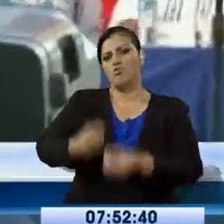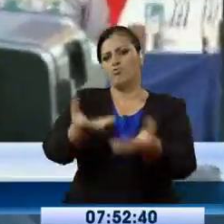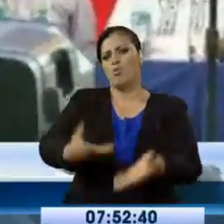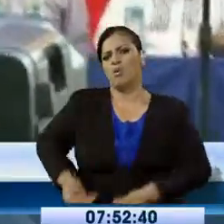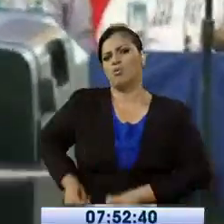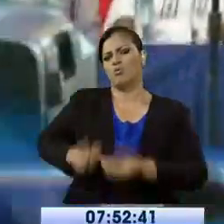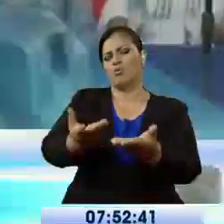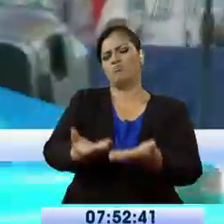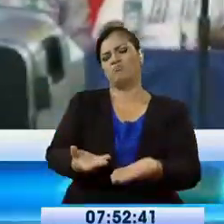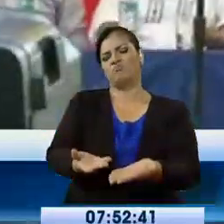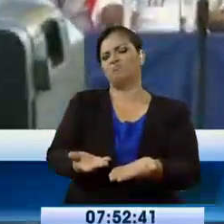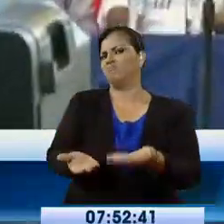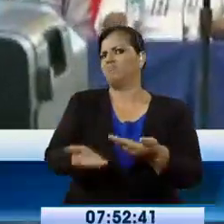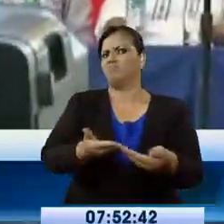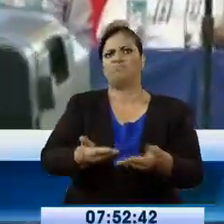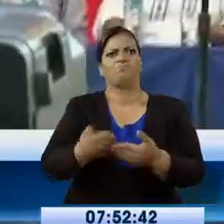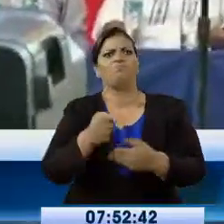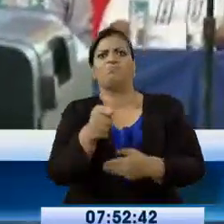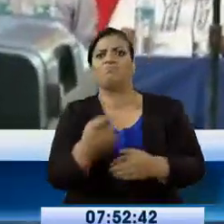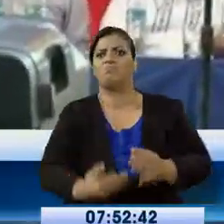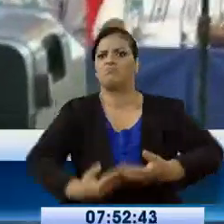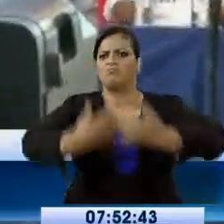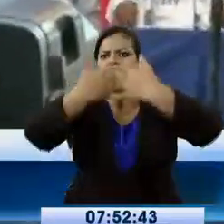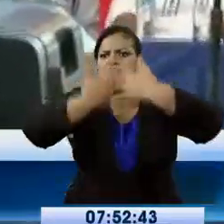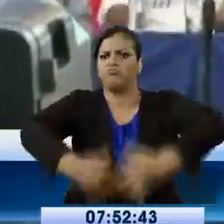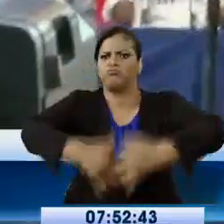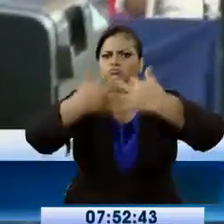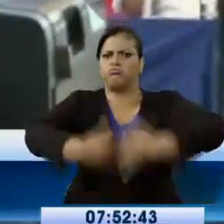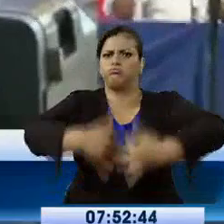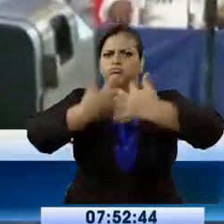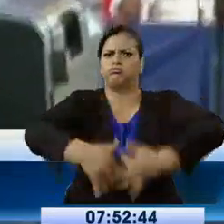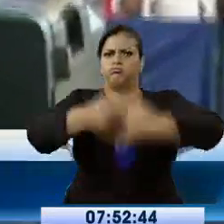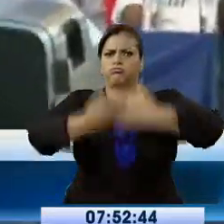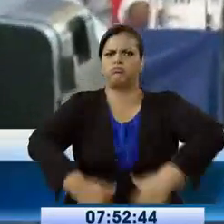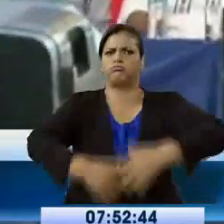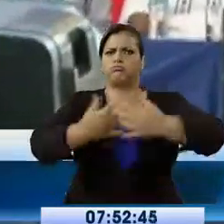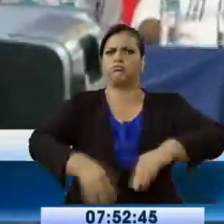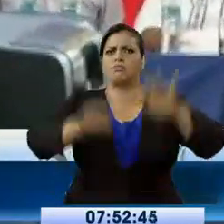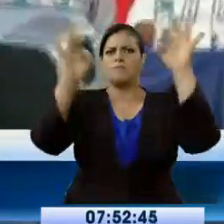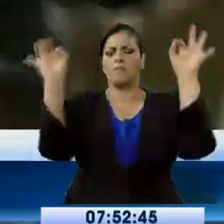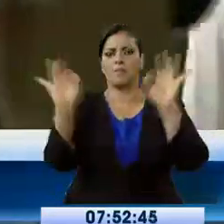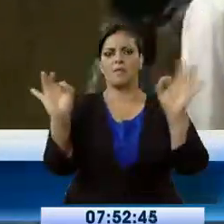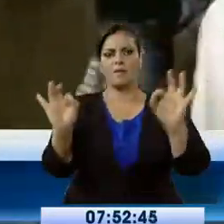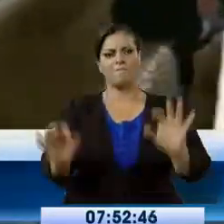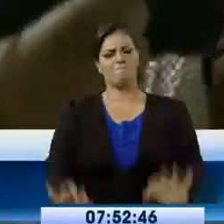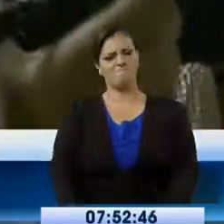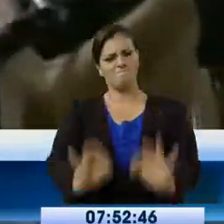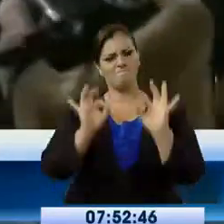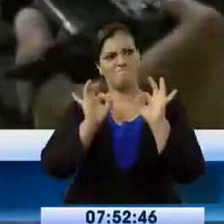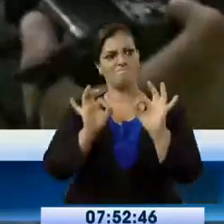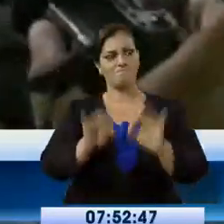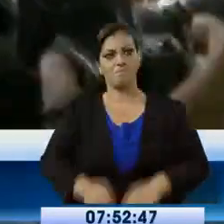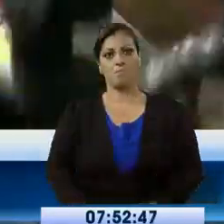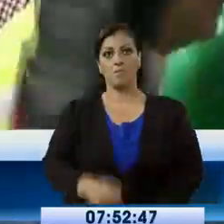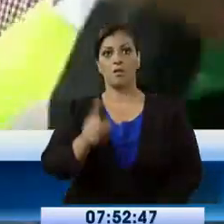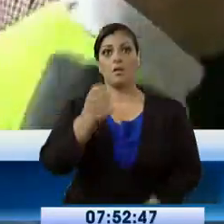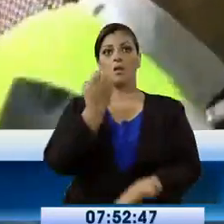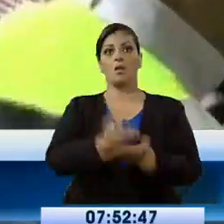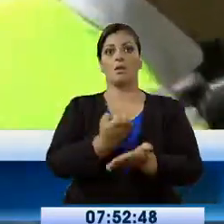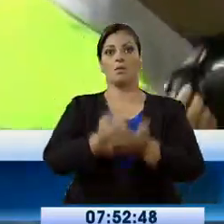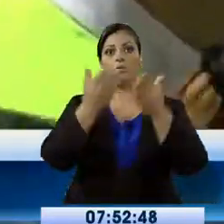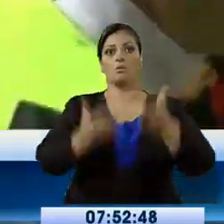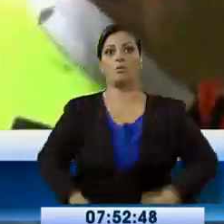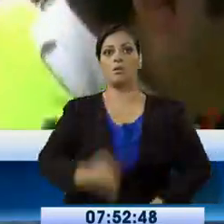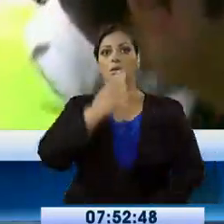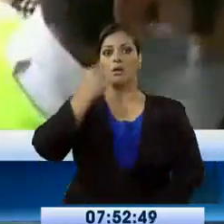ahorrar Sopladora, además de la garantía, soberanía energética que nos brinda? El economista Correa se lamentó de